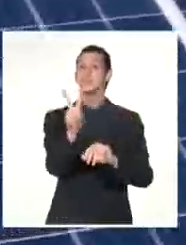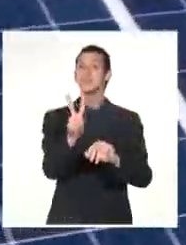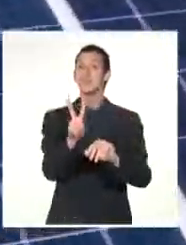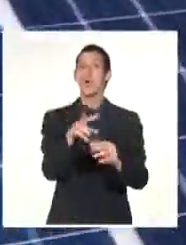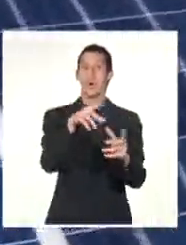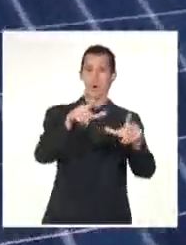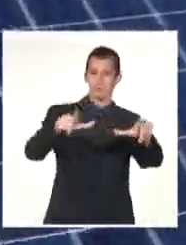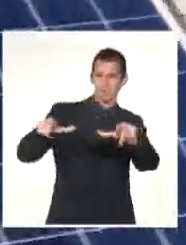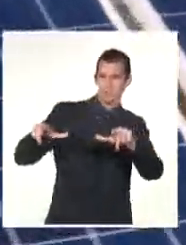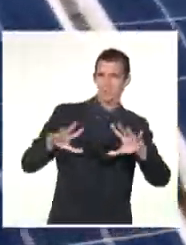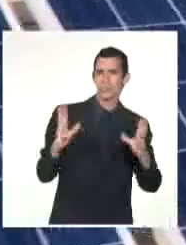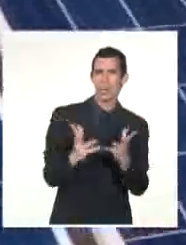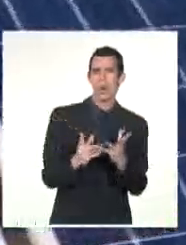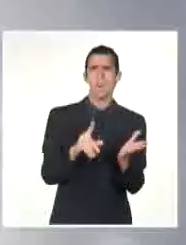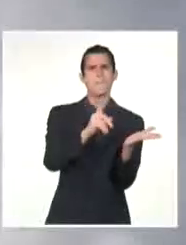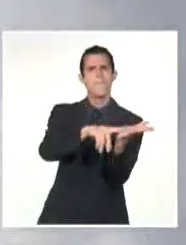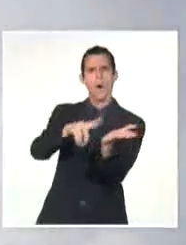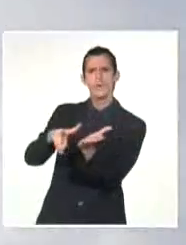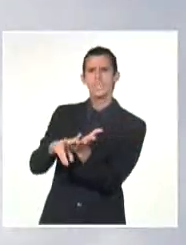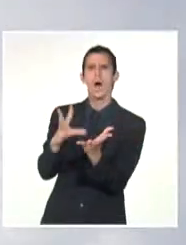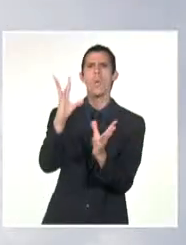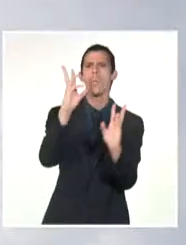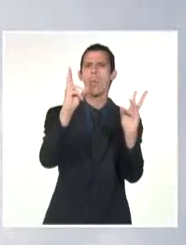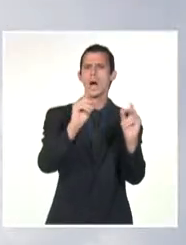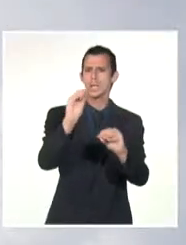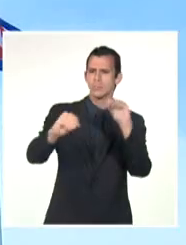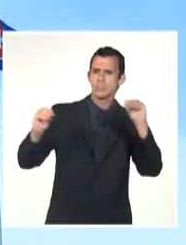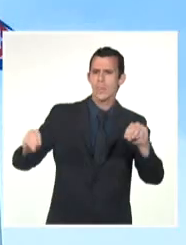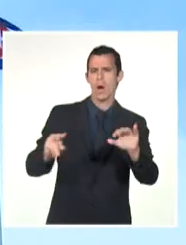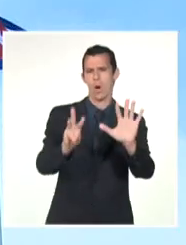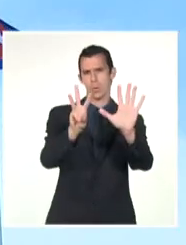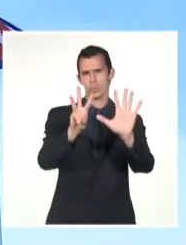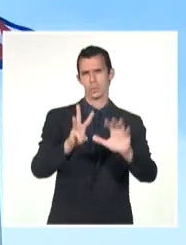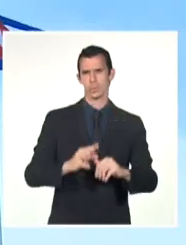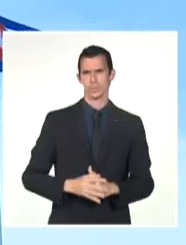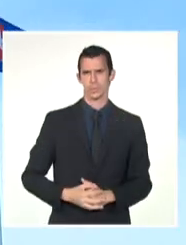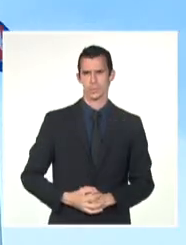provincias. Bernardo Espinosa, Sistema Informativo de la Televisión Cubana.